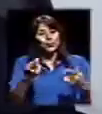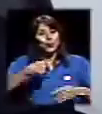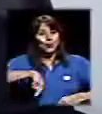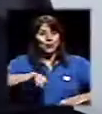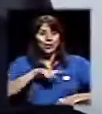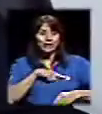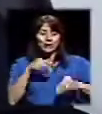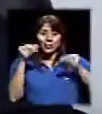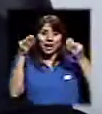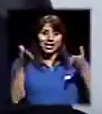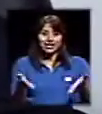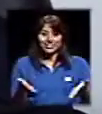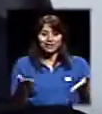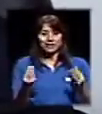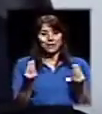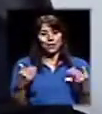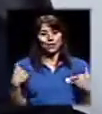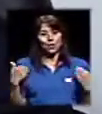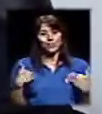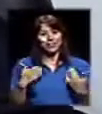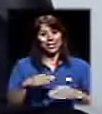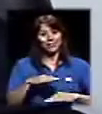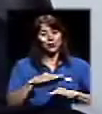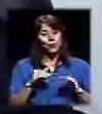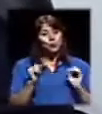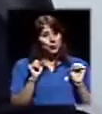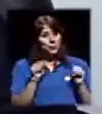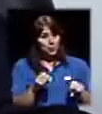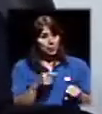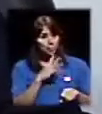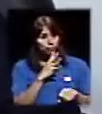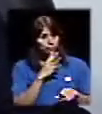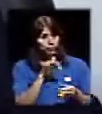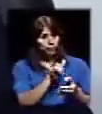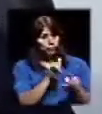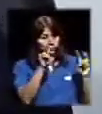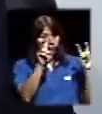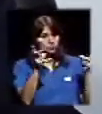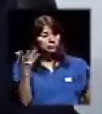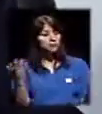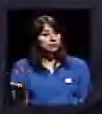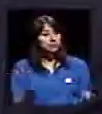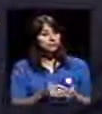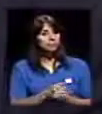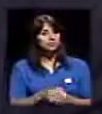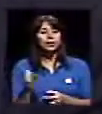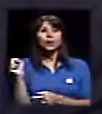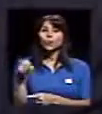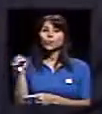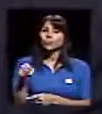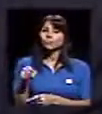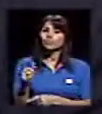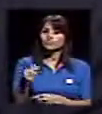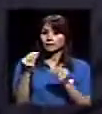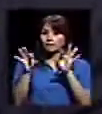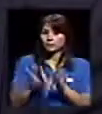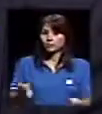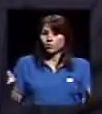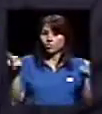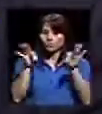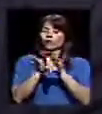muy contento. Si quiere, refiérase, si le parece a... ¿Cómo no? Me parece